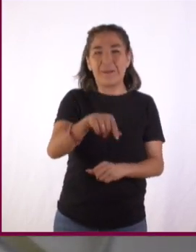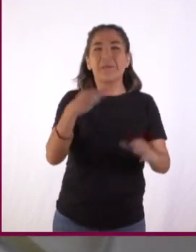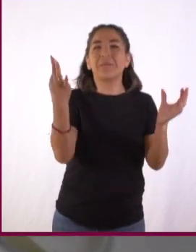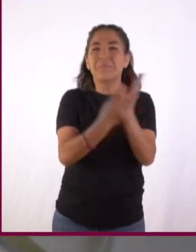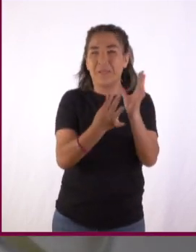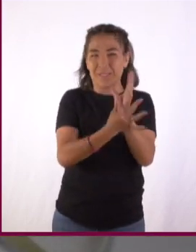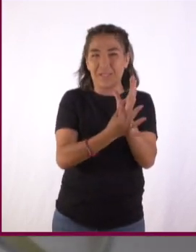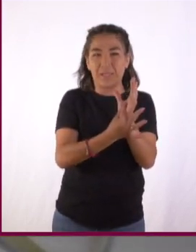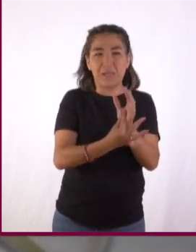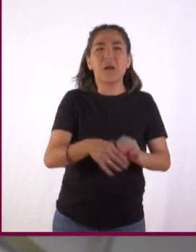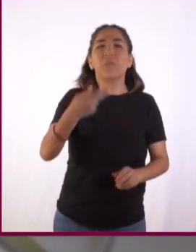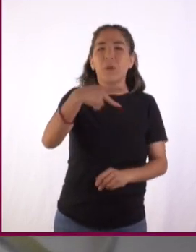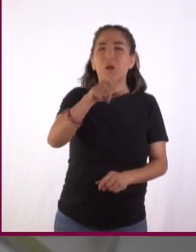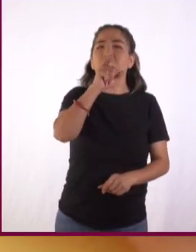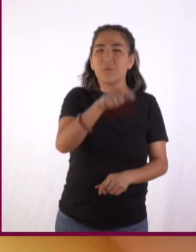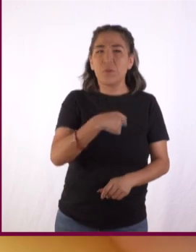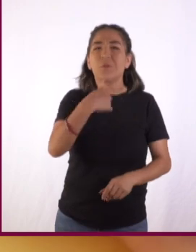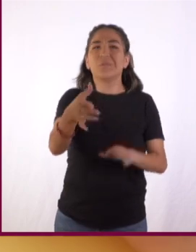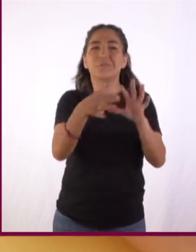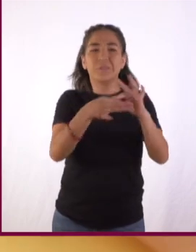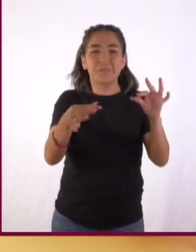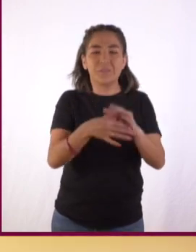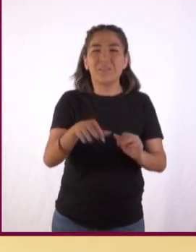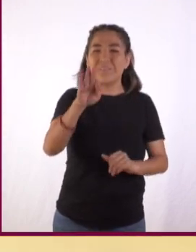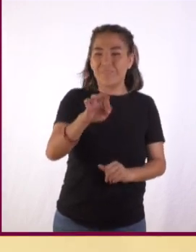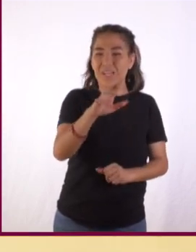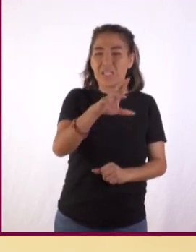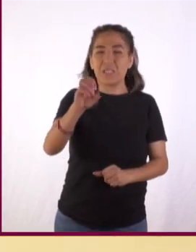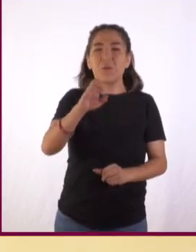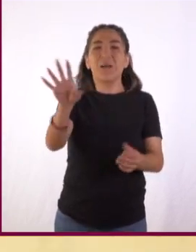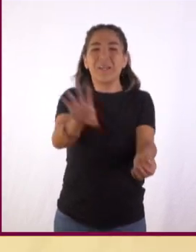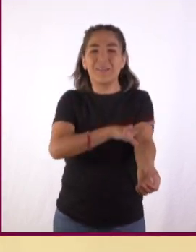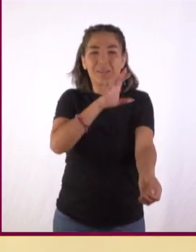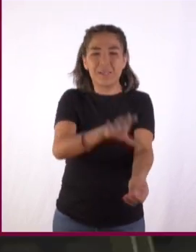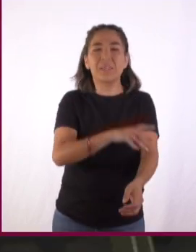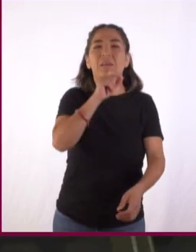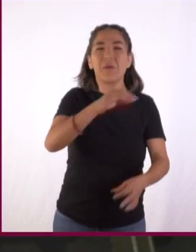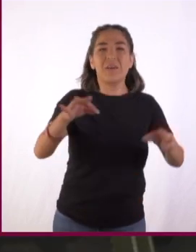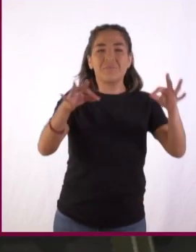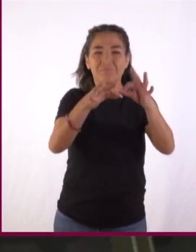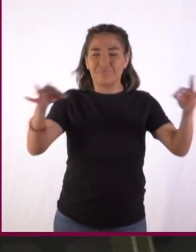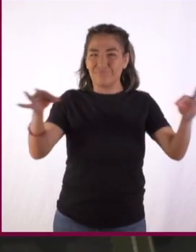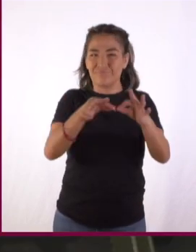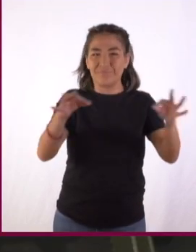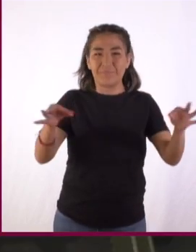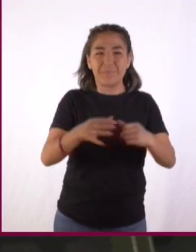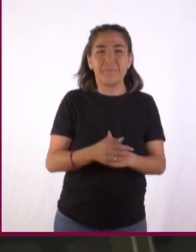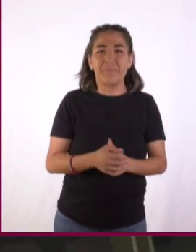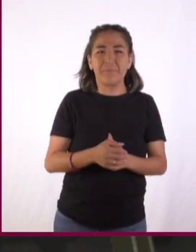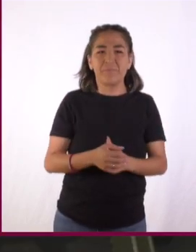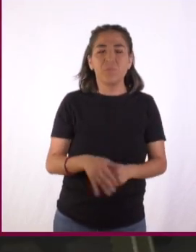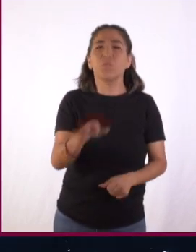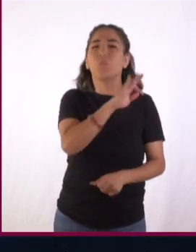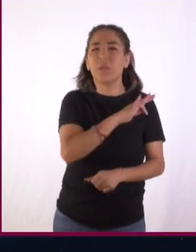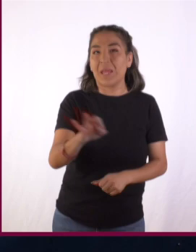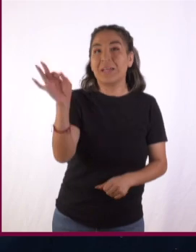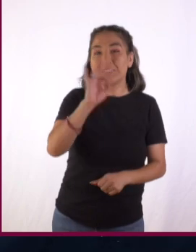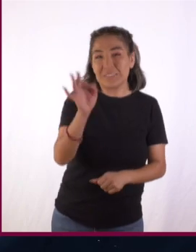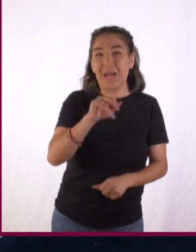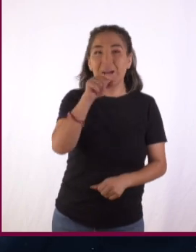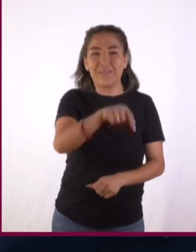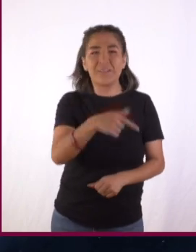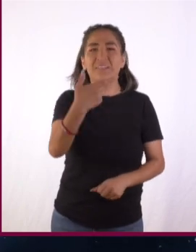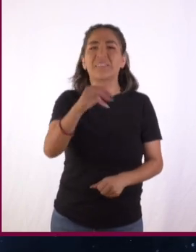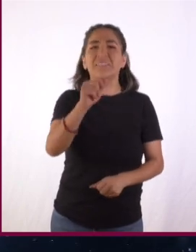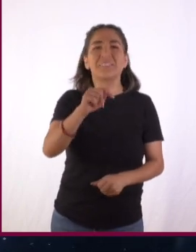de materiales ferromagnéticos, pero también mencioné a los ferroeléctricos y a las bandas elásticas. ¿Podría